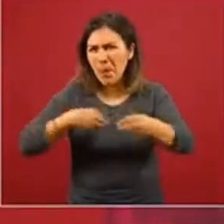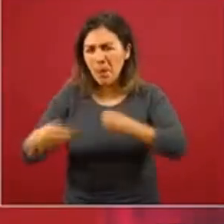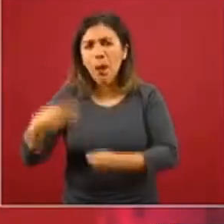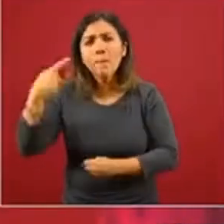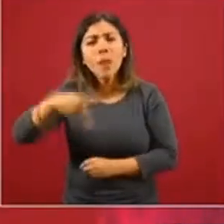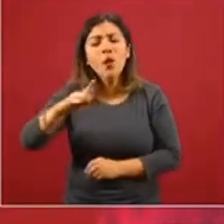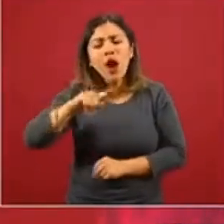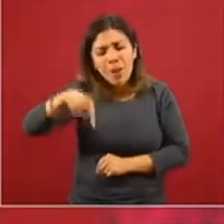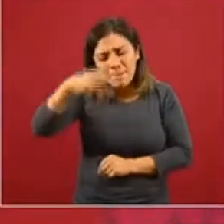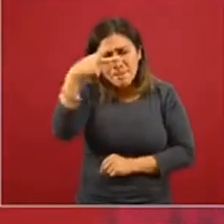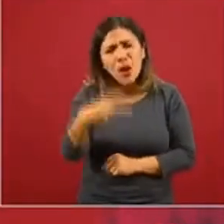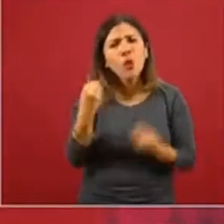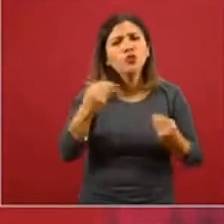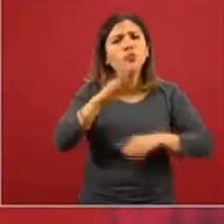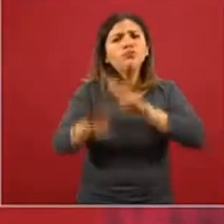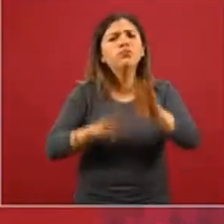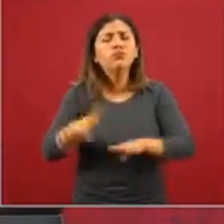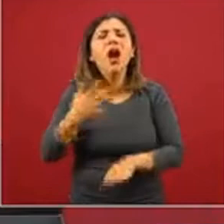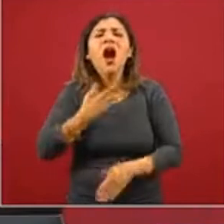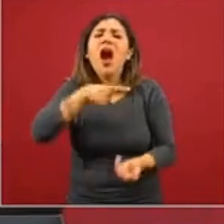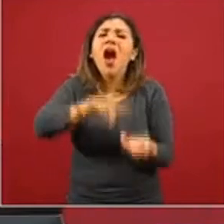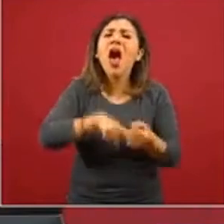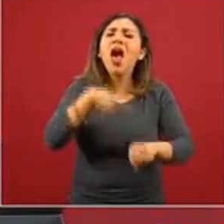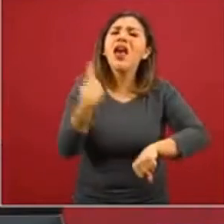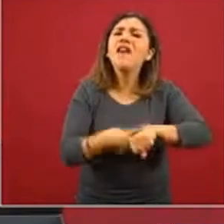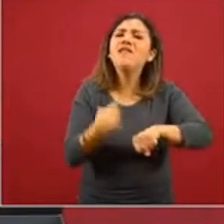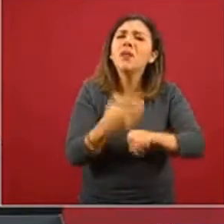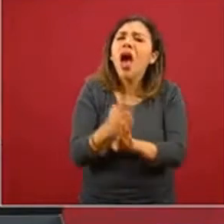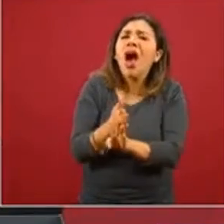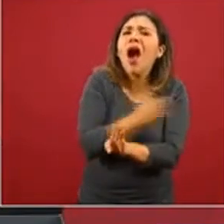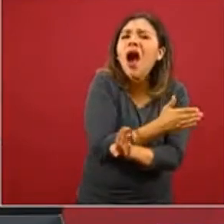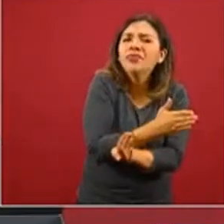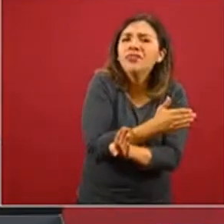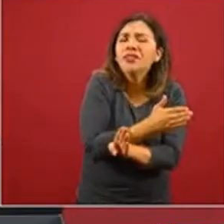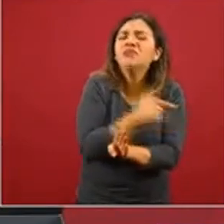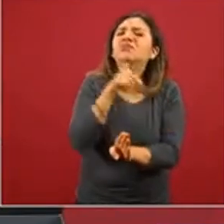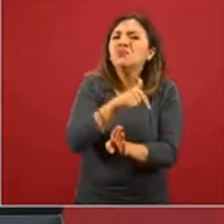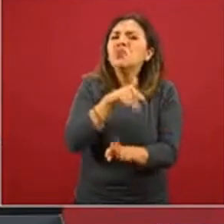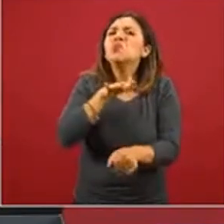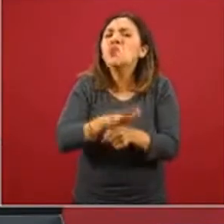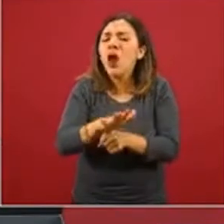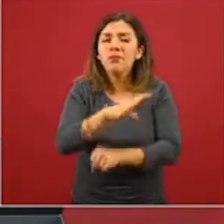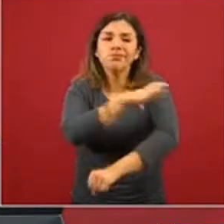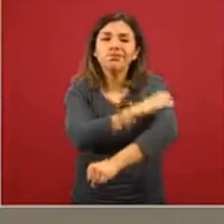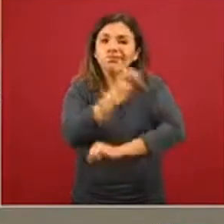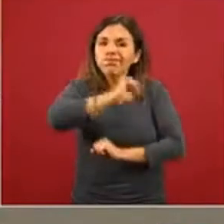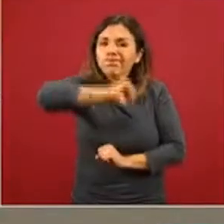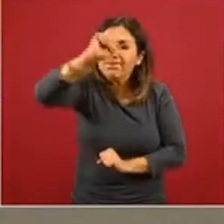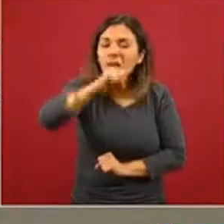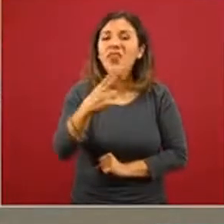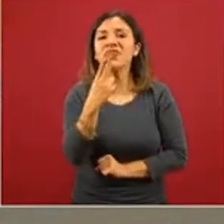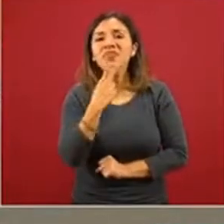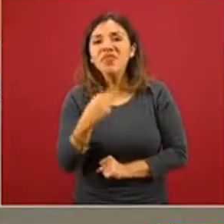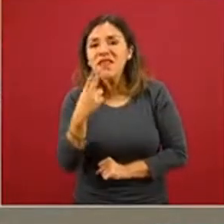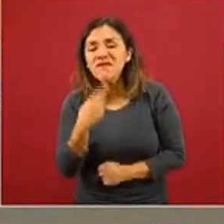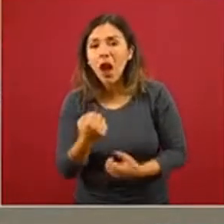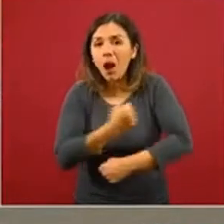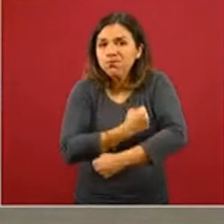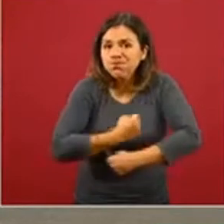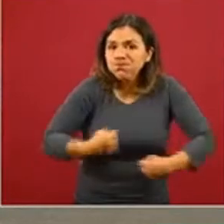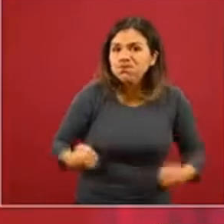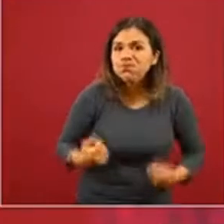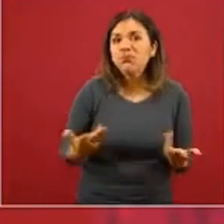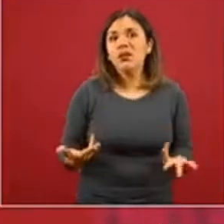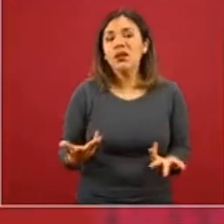a personas que tienen enfermedades crónicas. ¿Cuáles? hipertensión, diabetes,